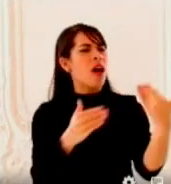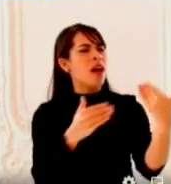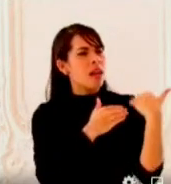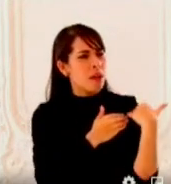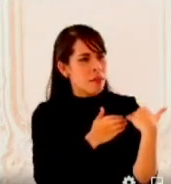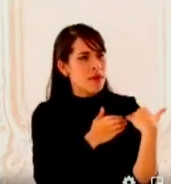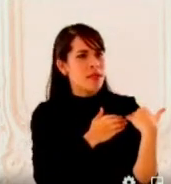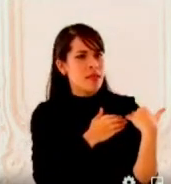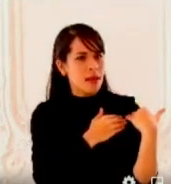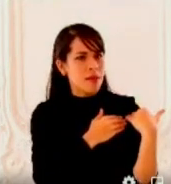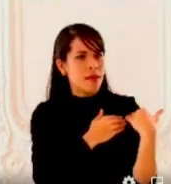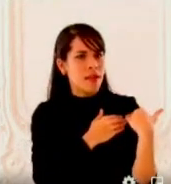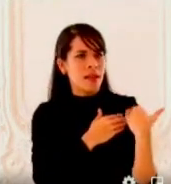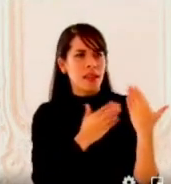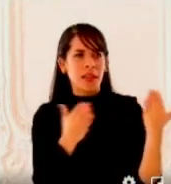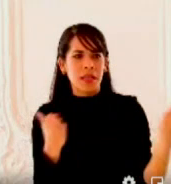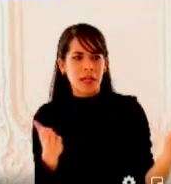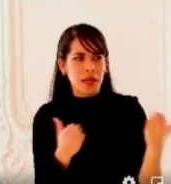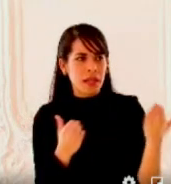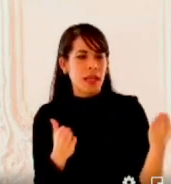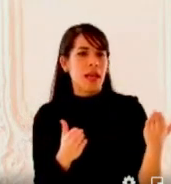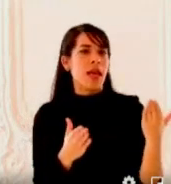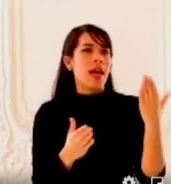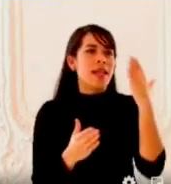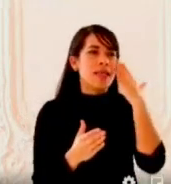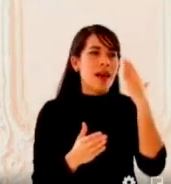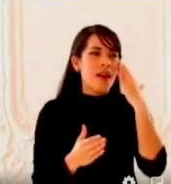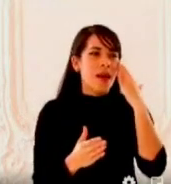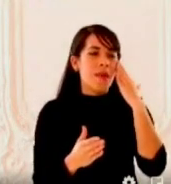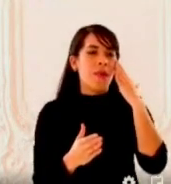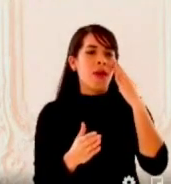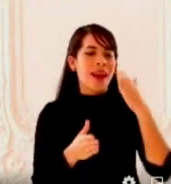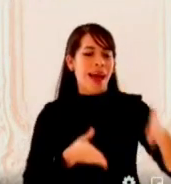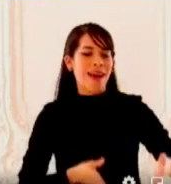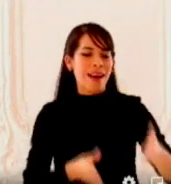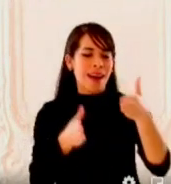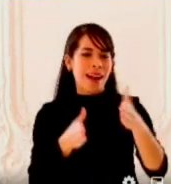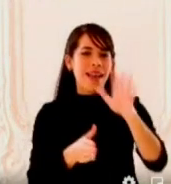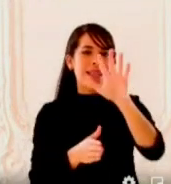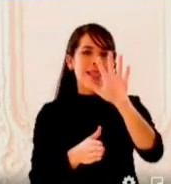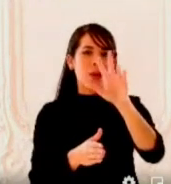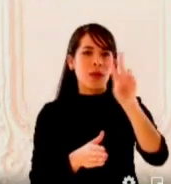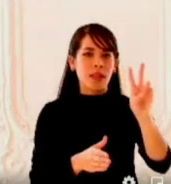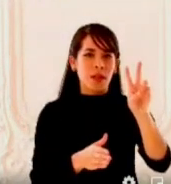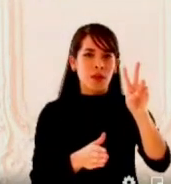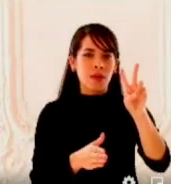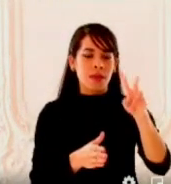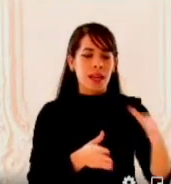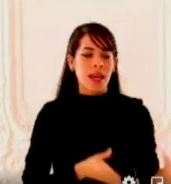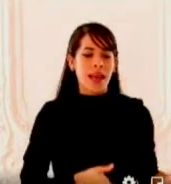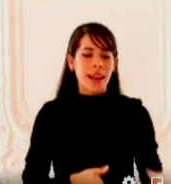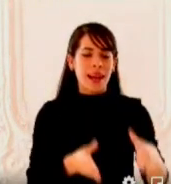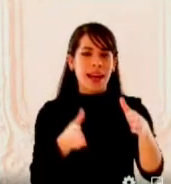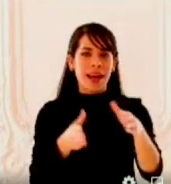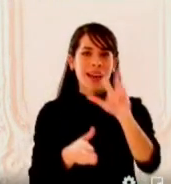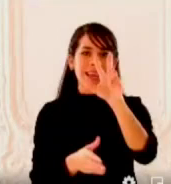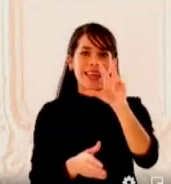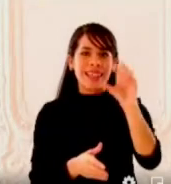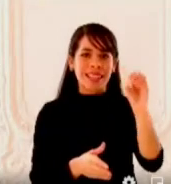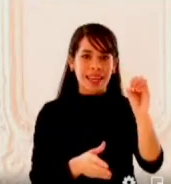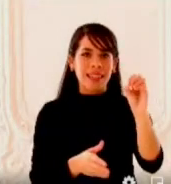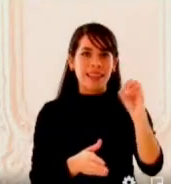los expresos, lo que sería la 52, lo que sería la 26, la 30. Eso alumbrado